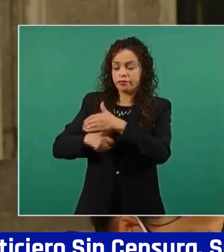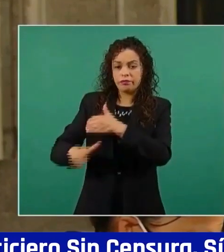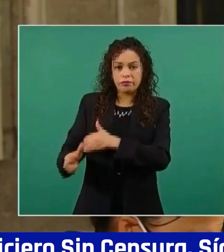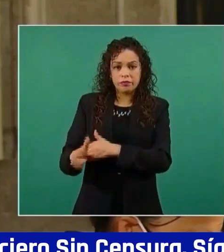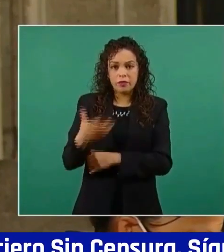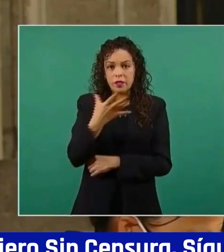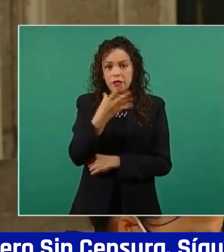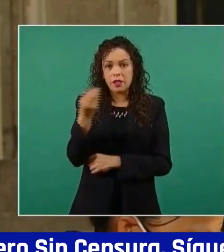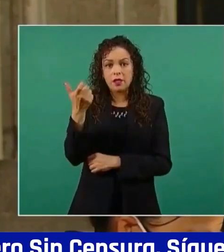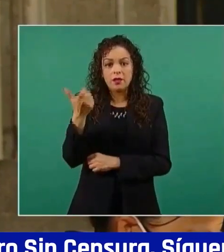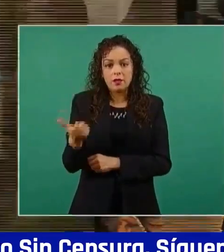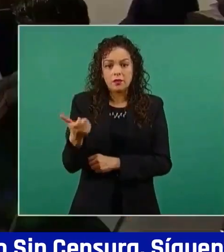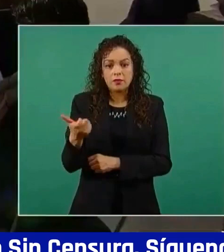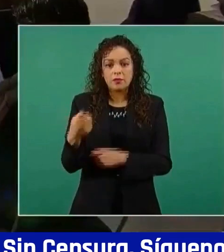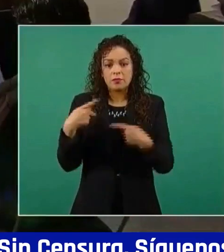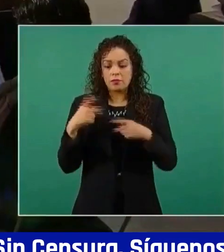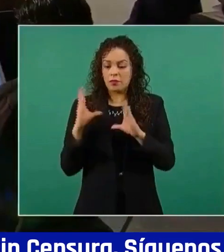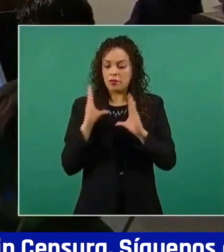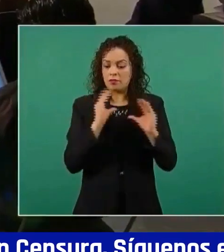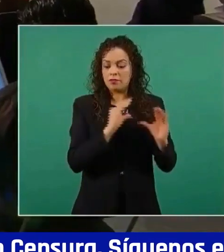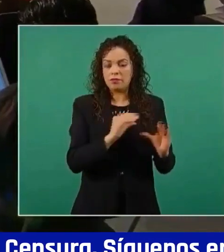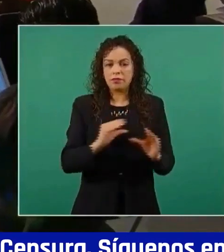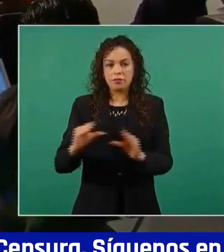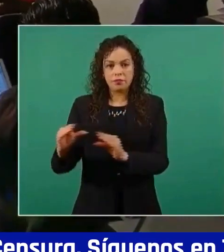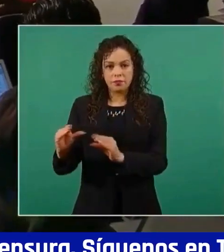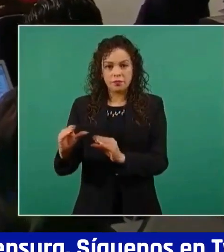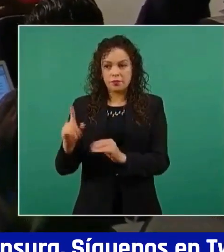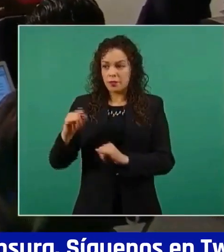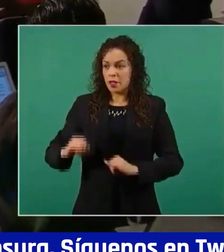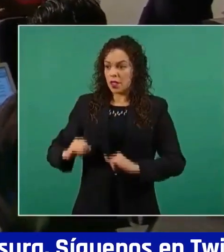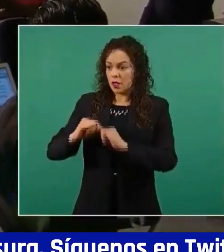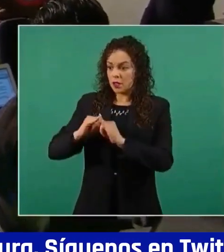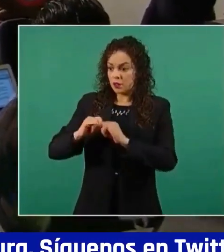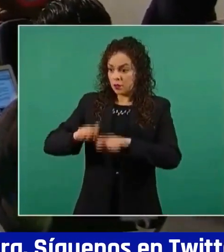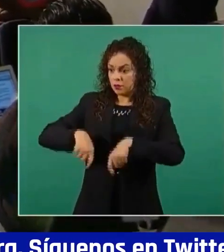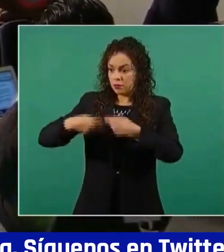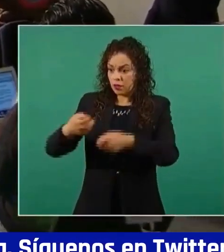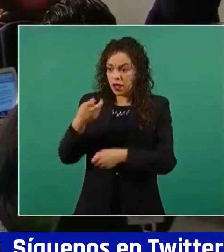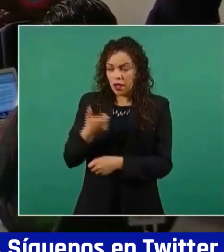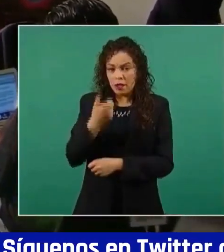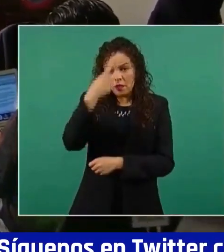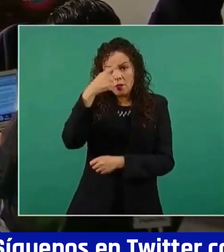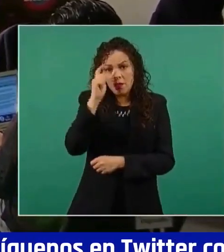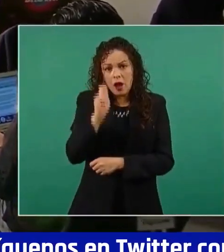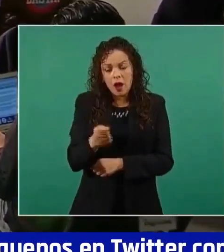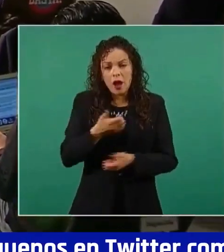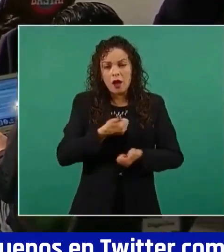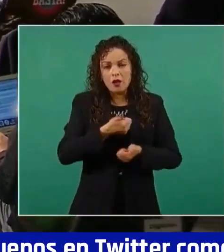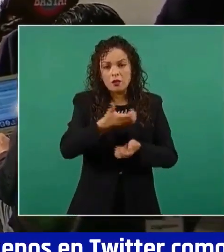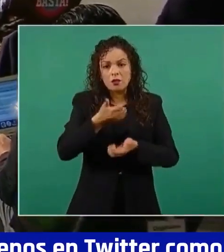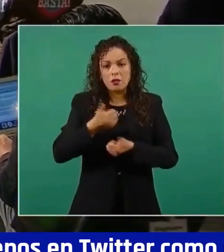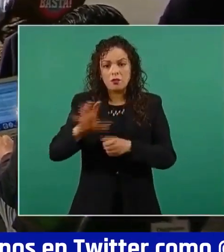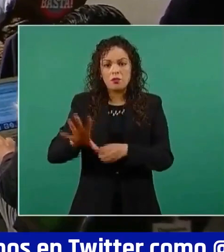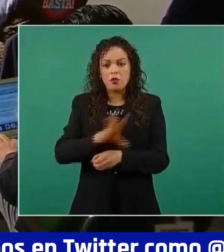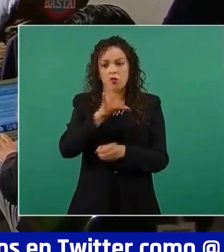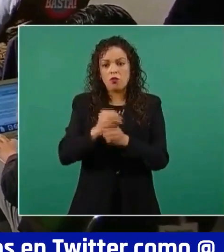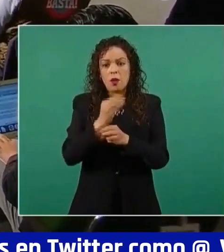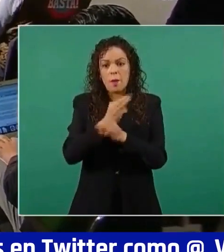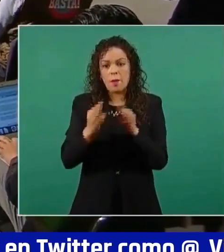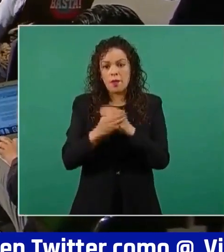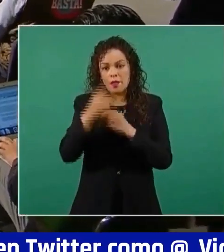500 pesos del dinero que el instituto estaba destinando para transportar los paquetes electorales al